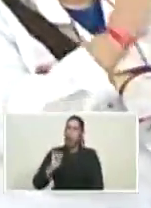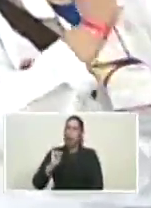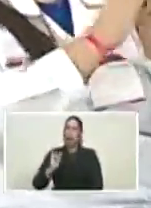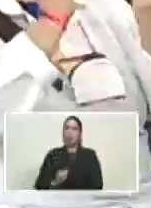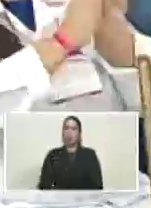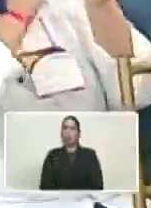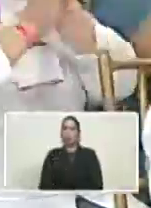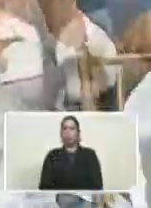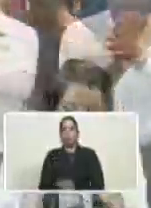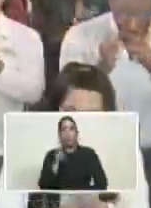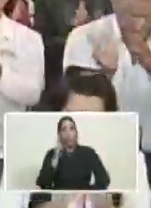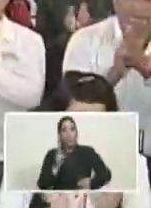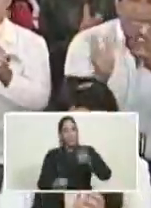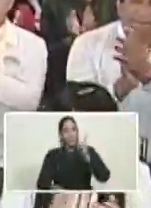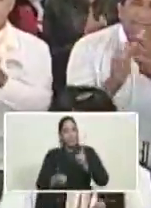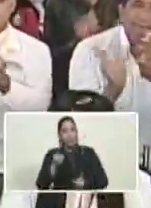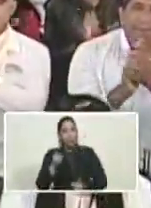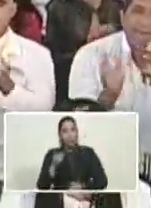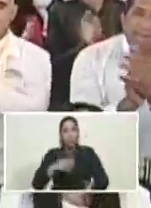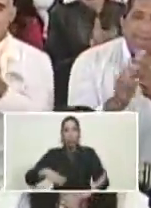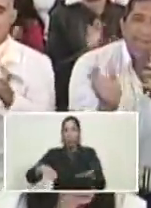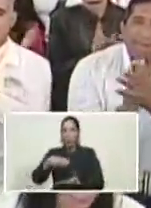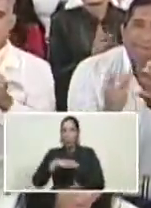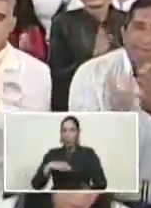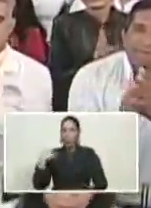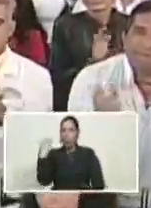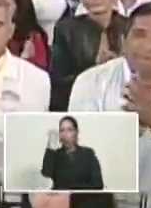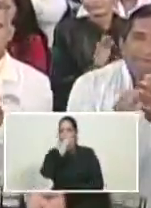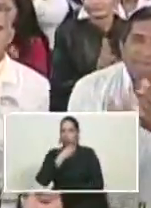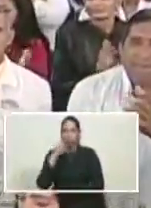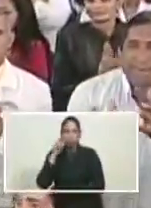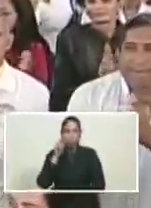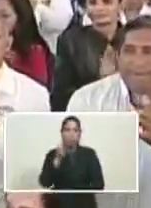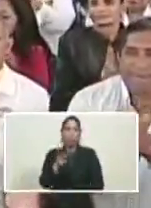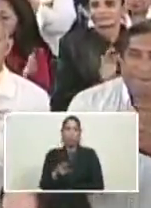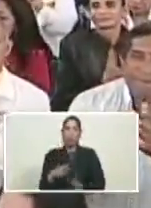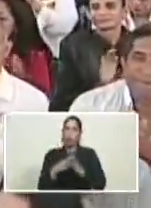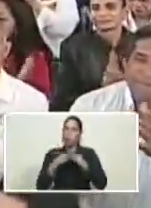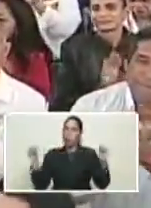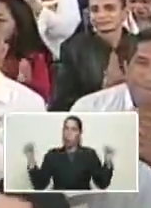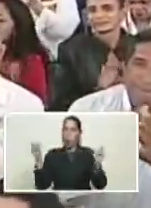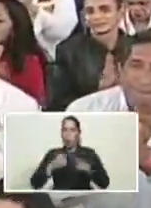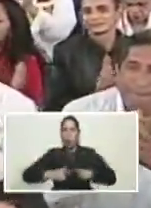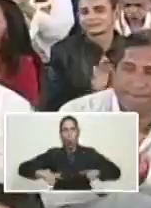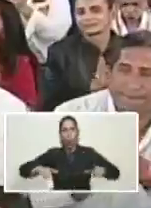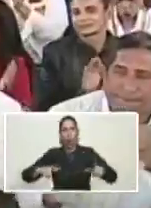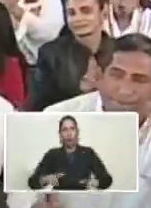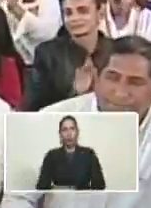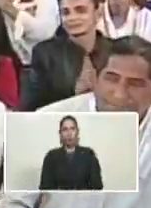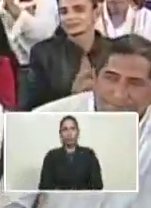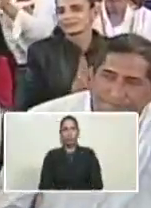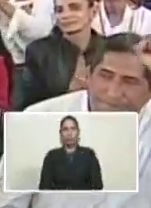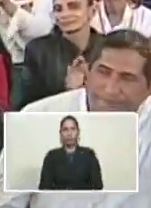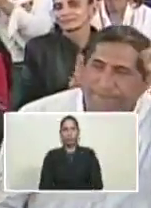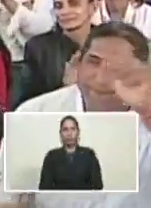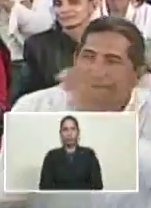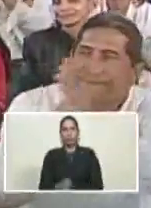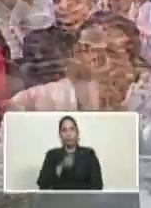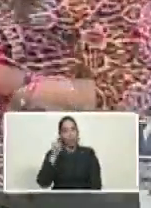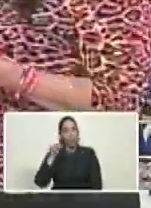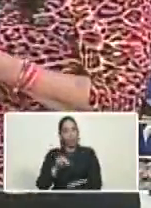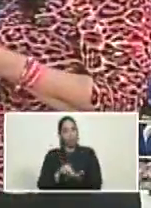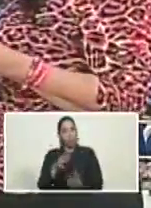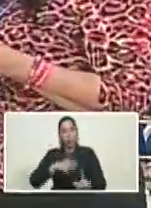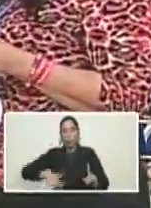las circunstancias, dando la cara en todos los lugares recónditos de a nivel nacional de todos